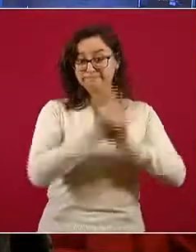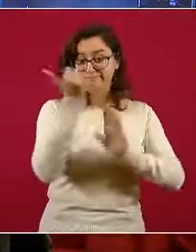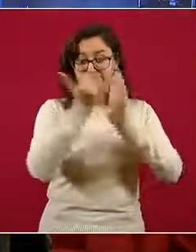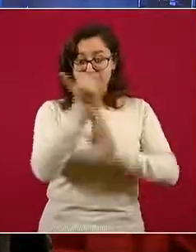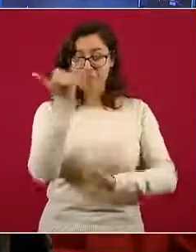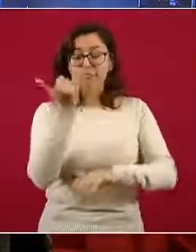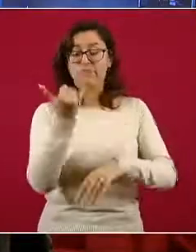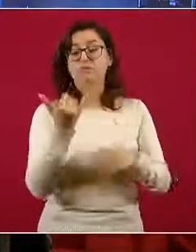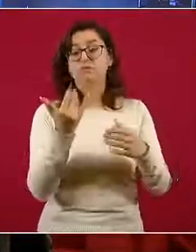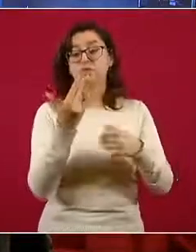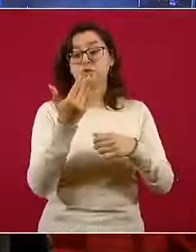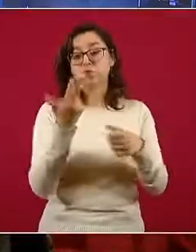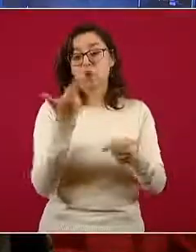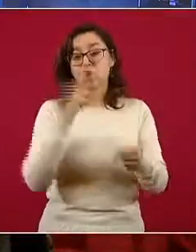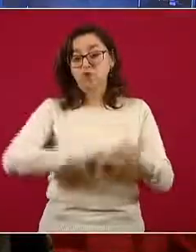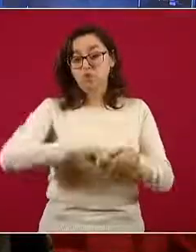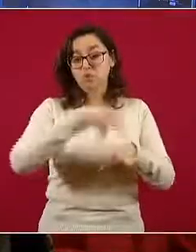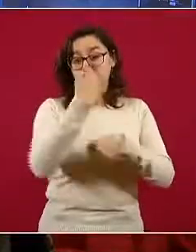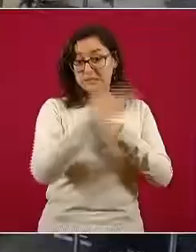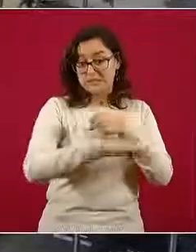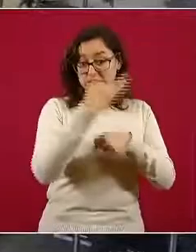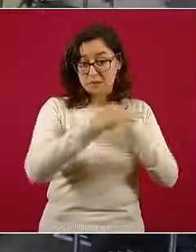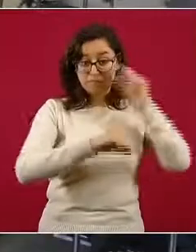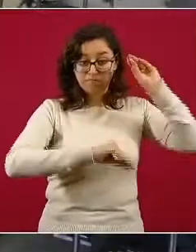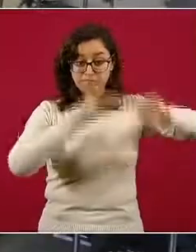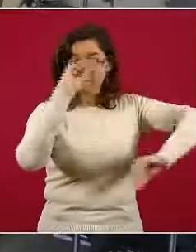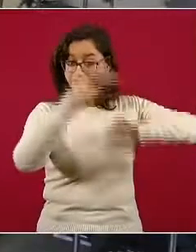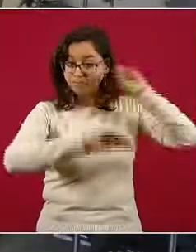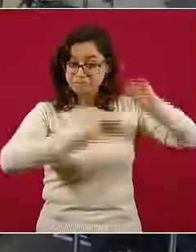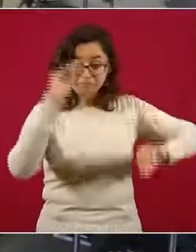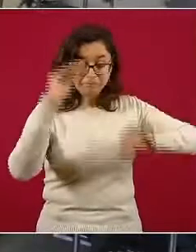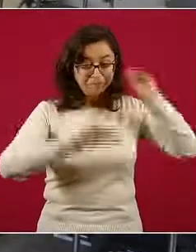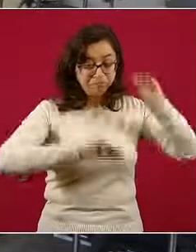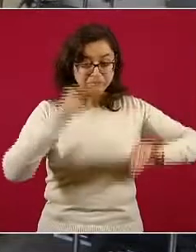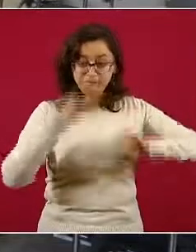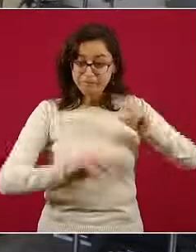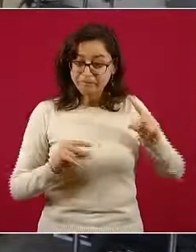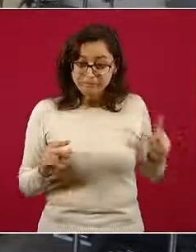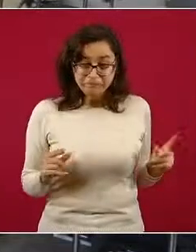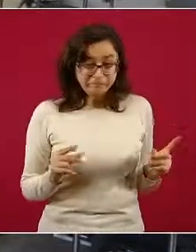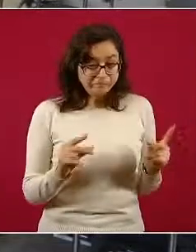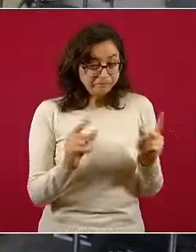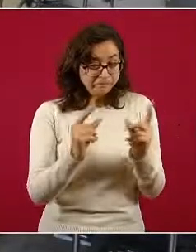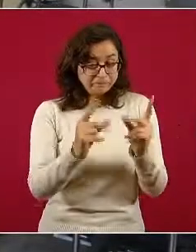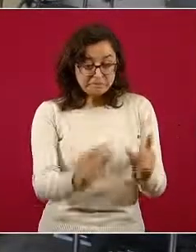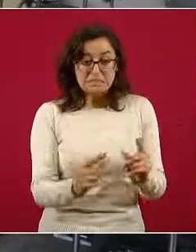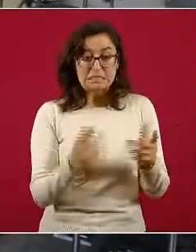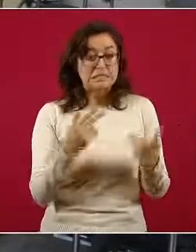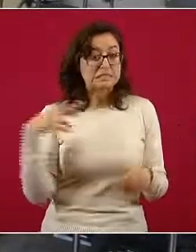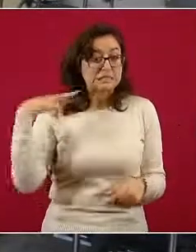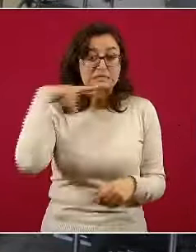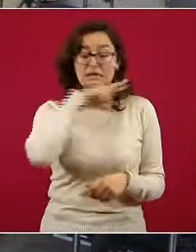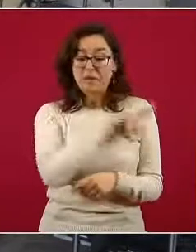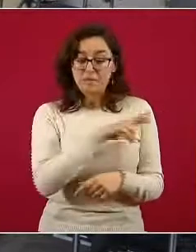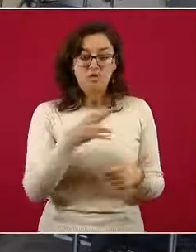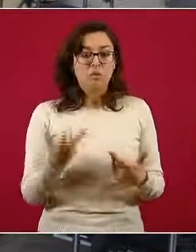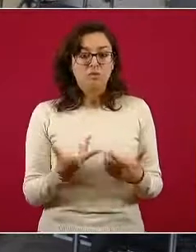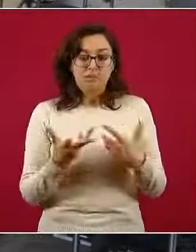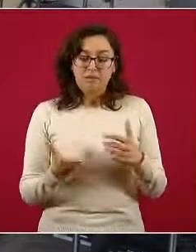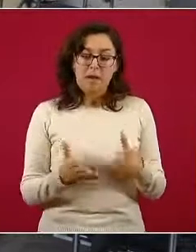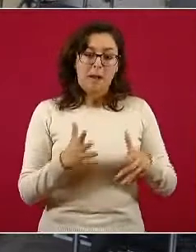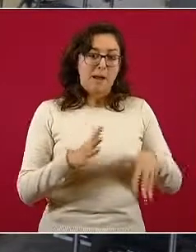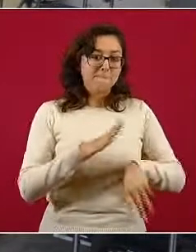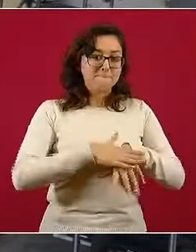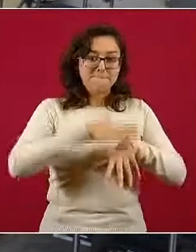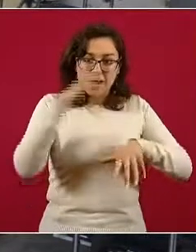de uno de los esfuerzos que se está haciendo para incrementar la capacidad hospitalaria en